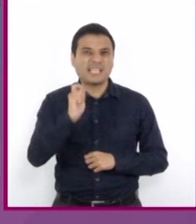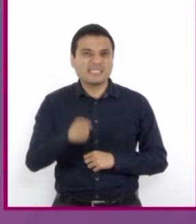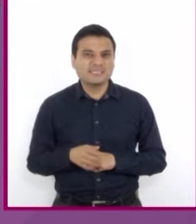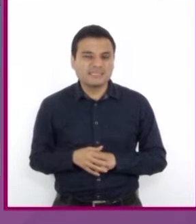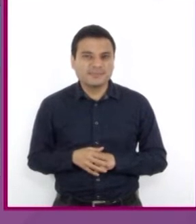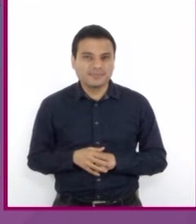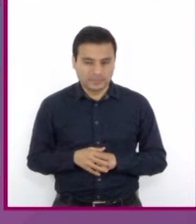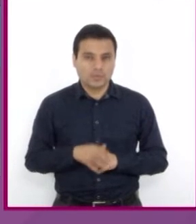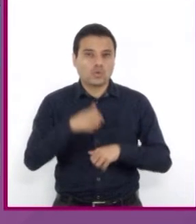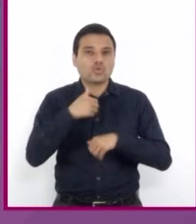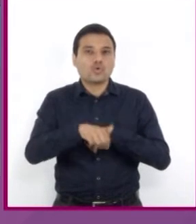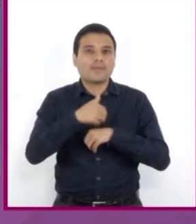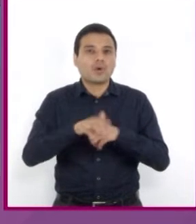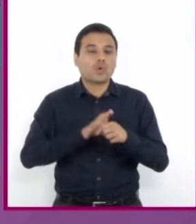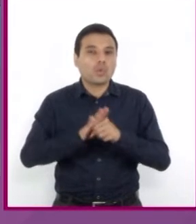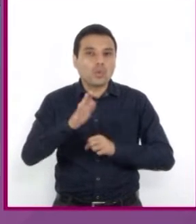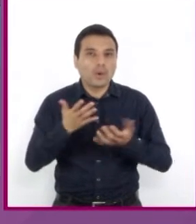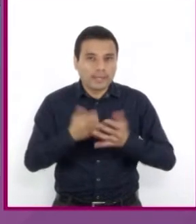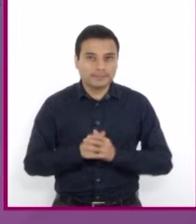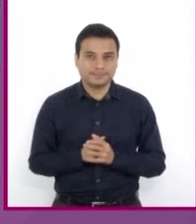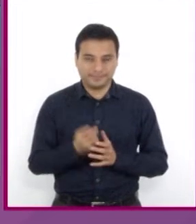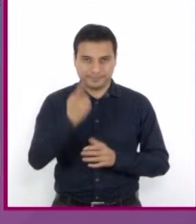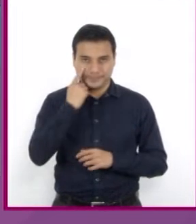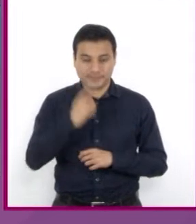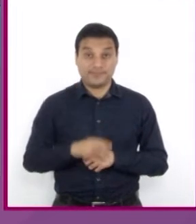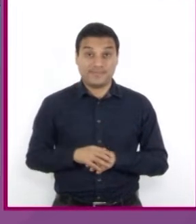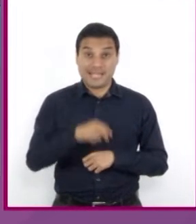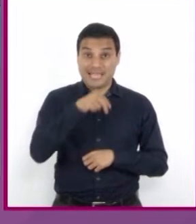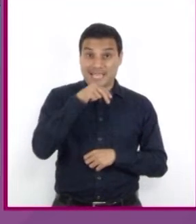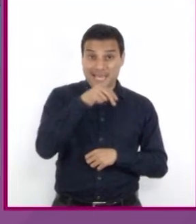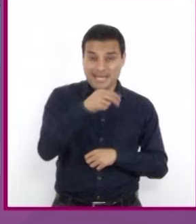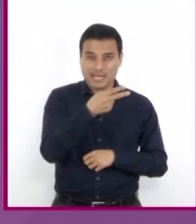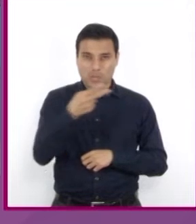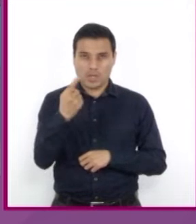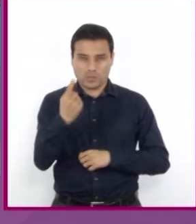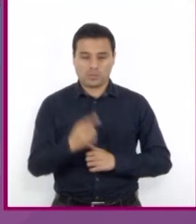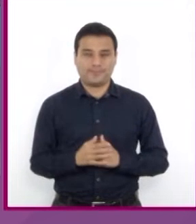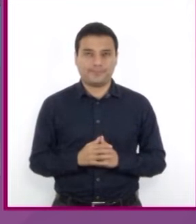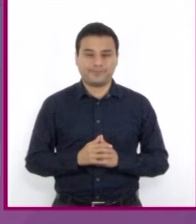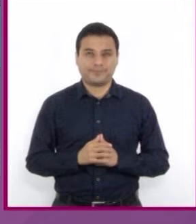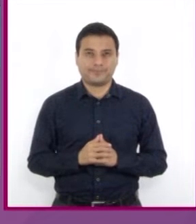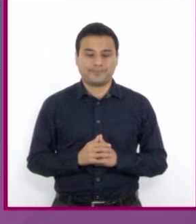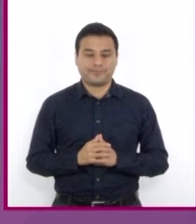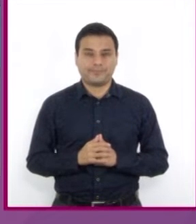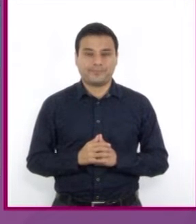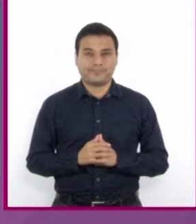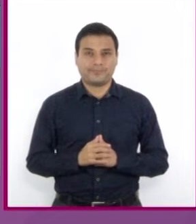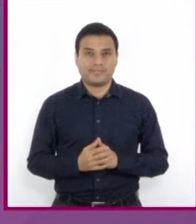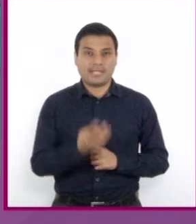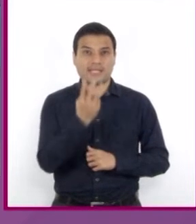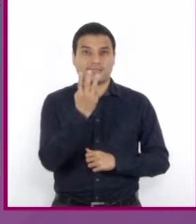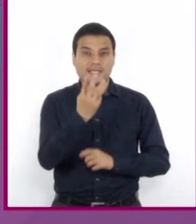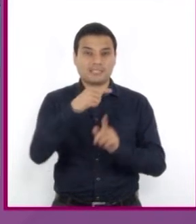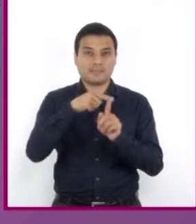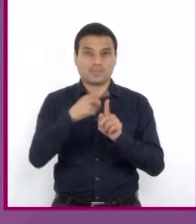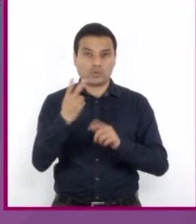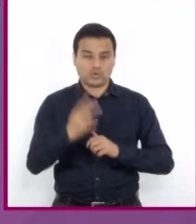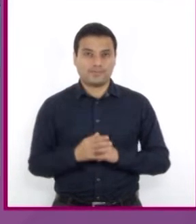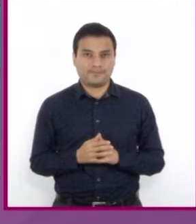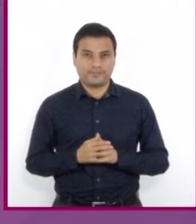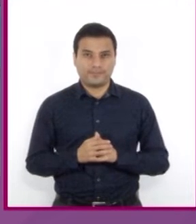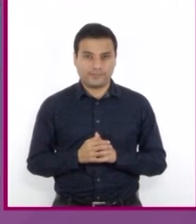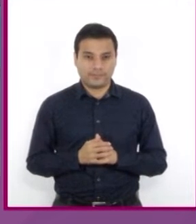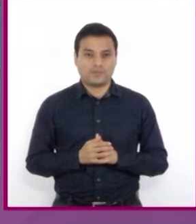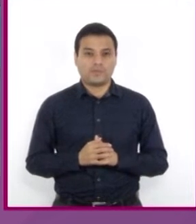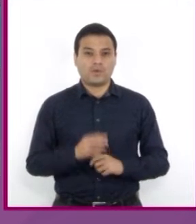de la sucesión. Veamos cuando n es igual a 1. En la expresión 3 más 2 que